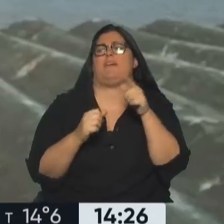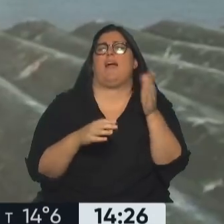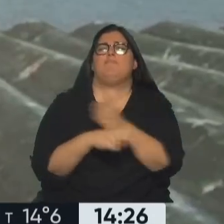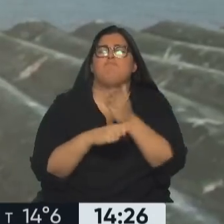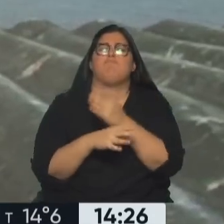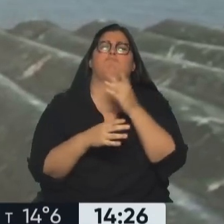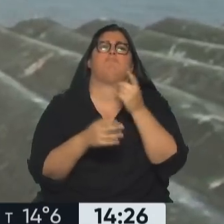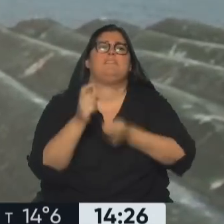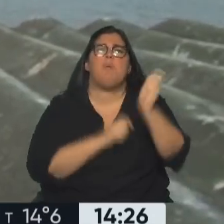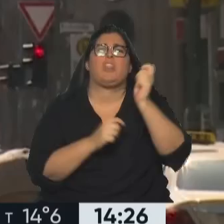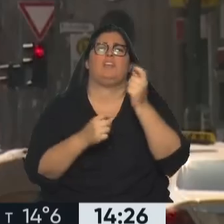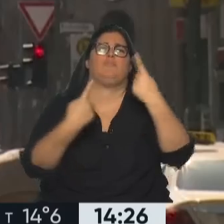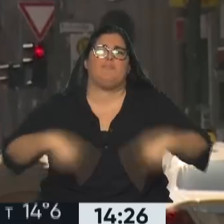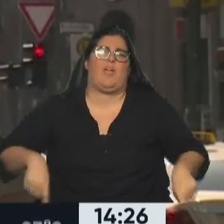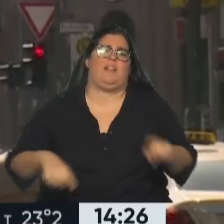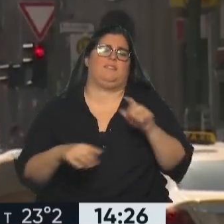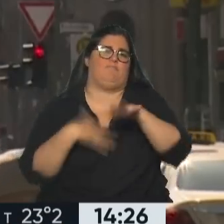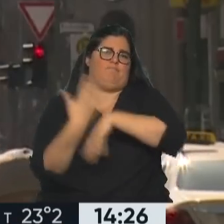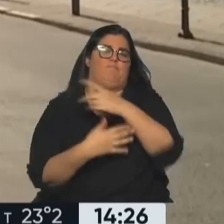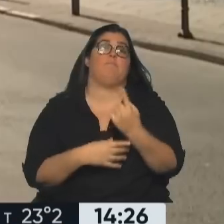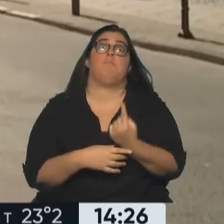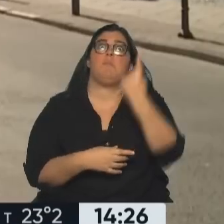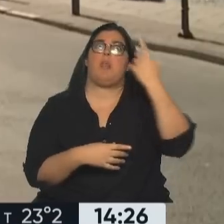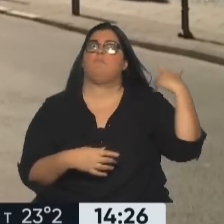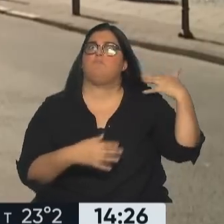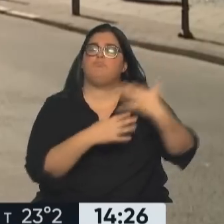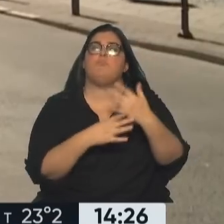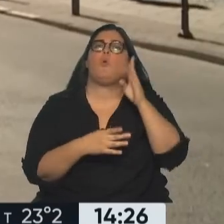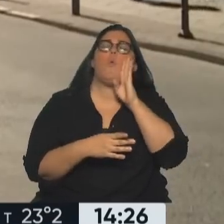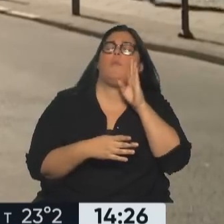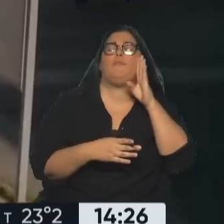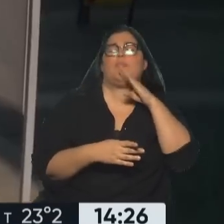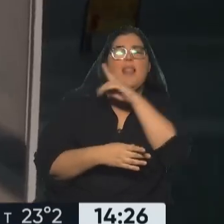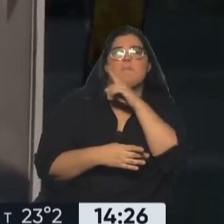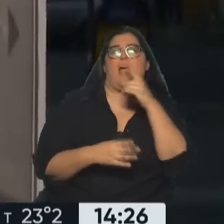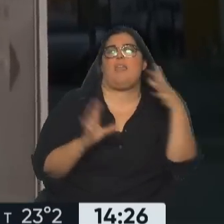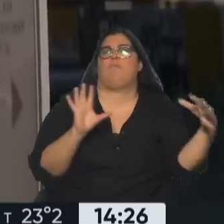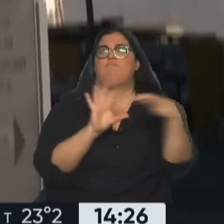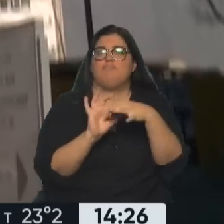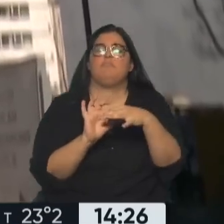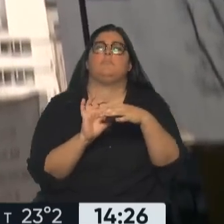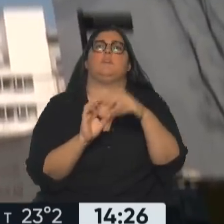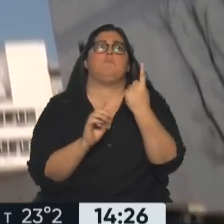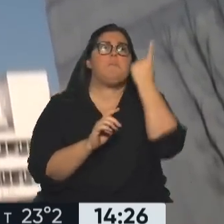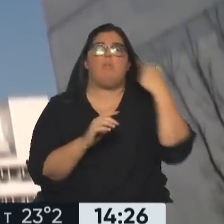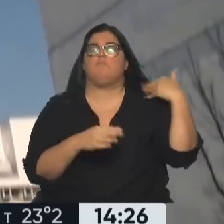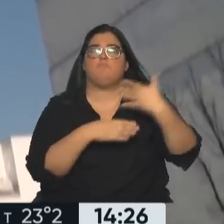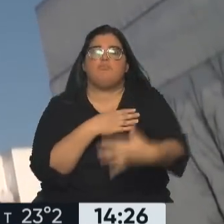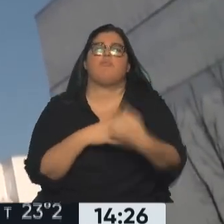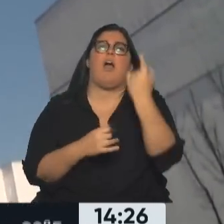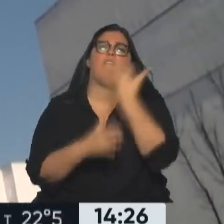de bienes. Por primera vez, desde la reunificación alemana en 1991, el país registra un déficit de su balanza